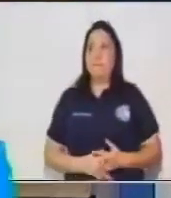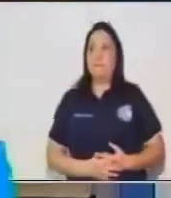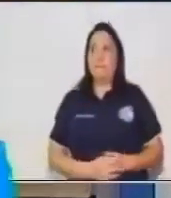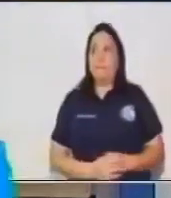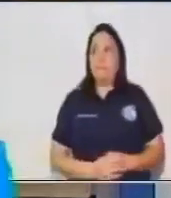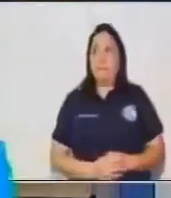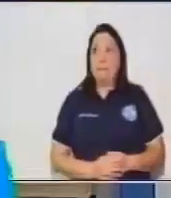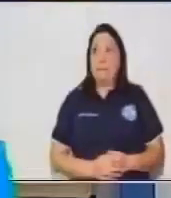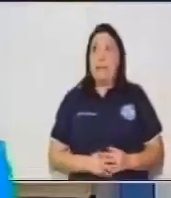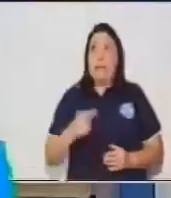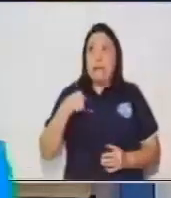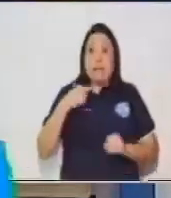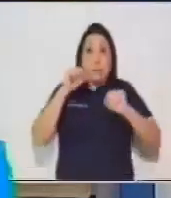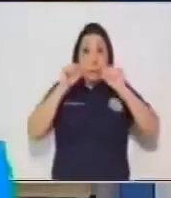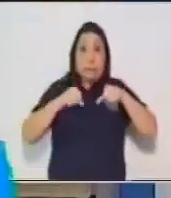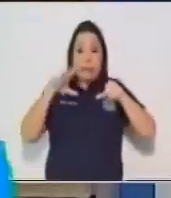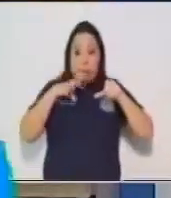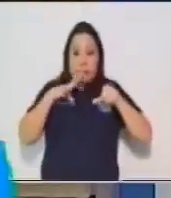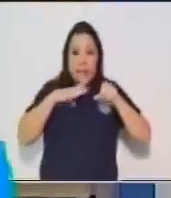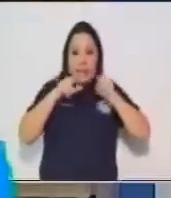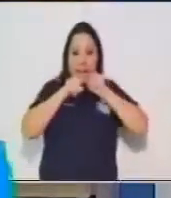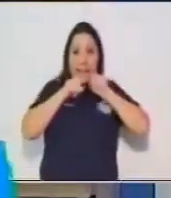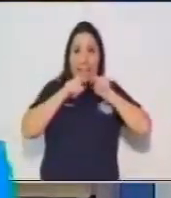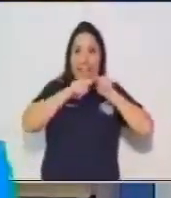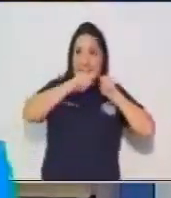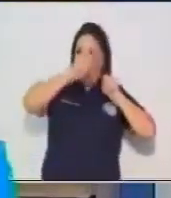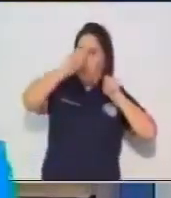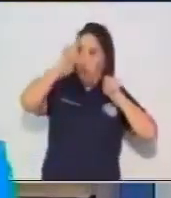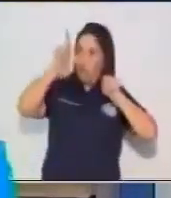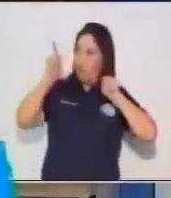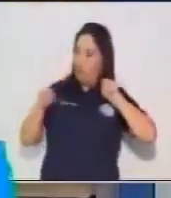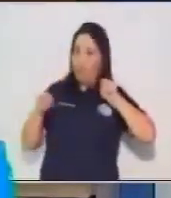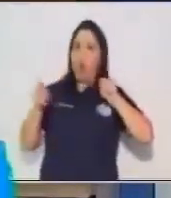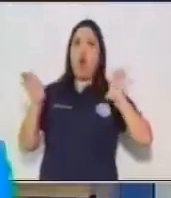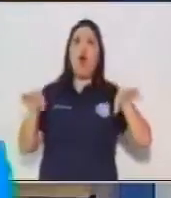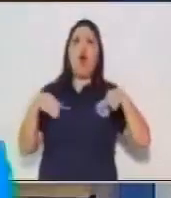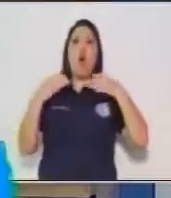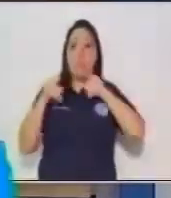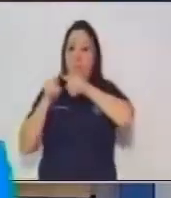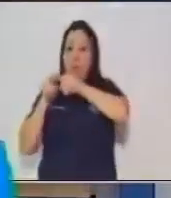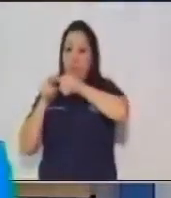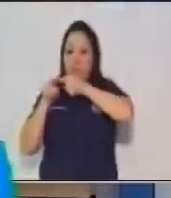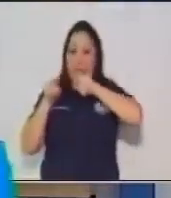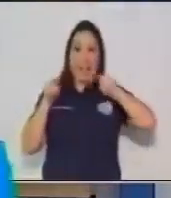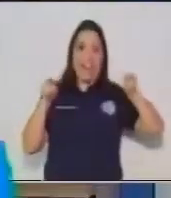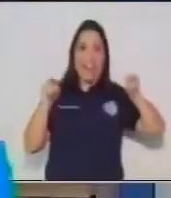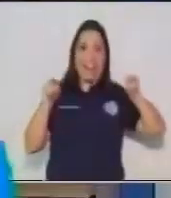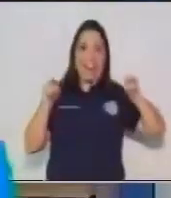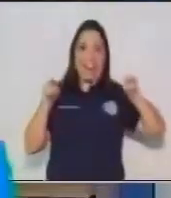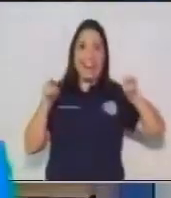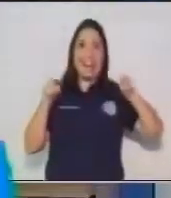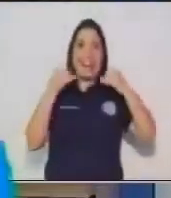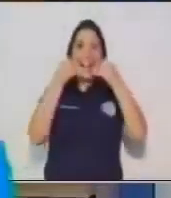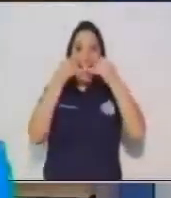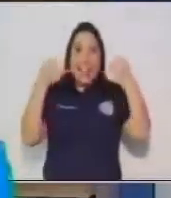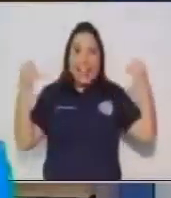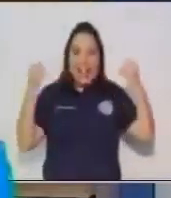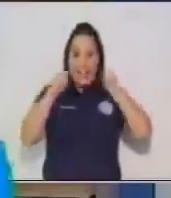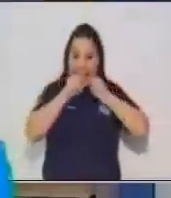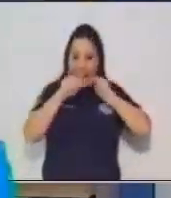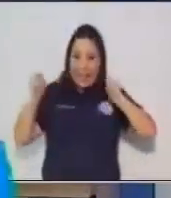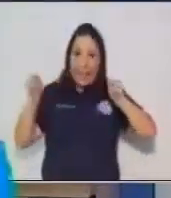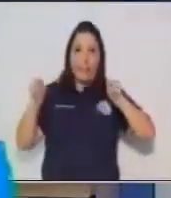es un ángulo que tiene la media vuelta y queda completamente recto, ¿verdad?